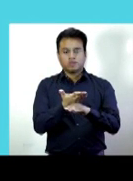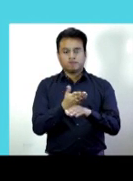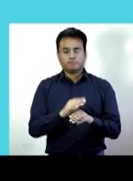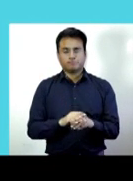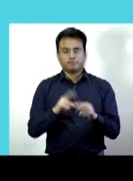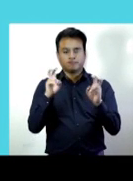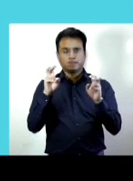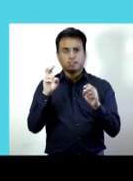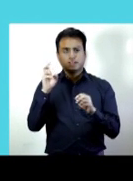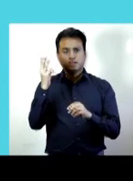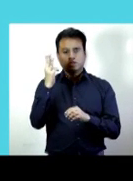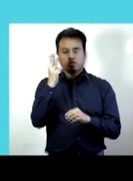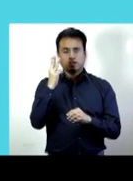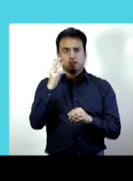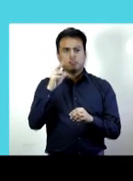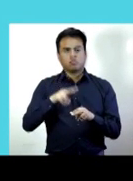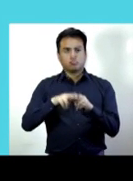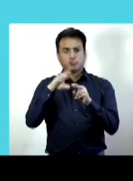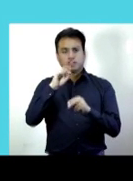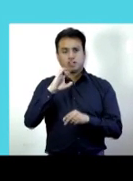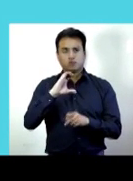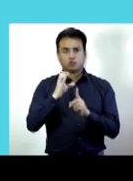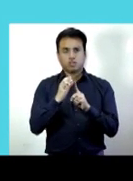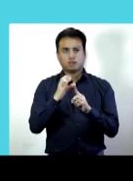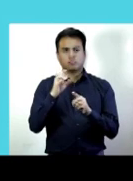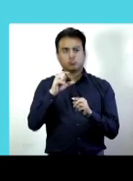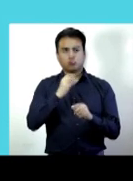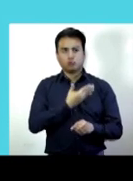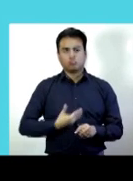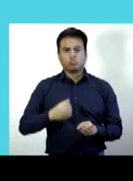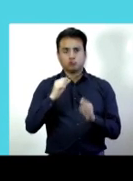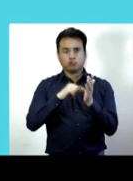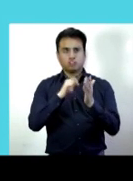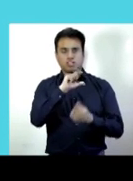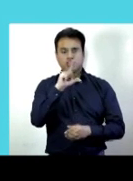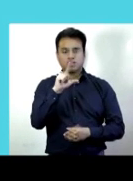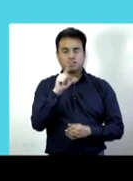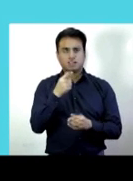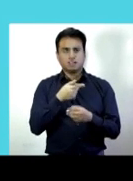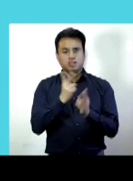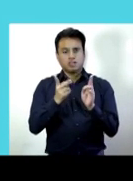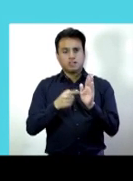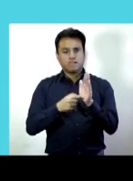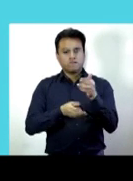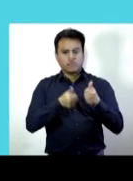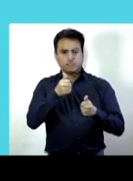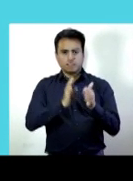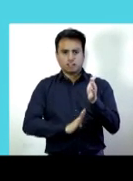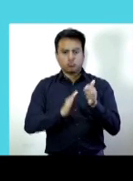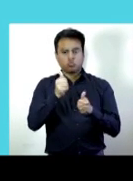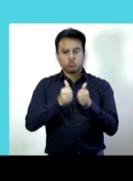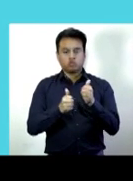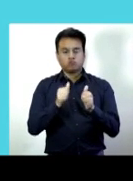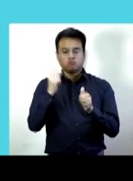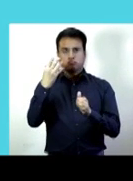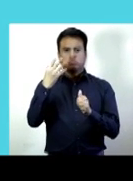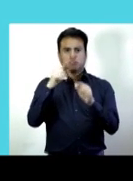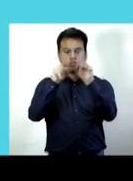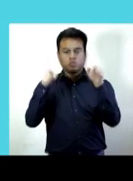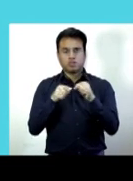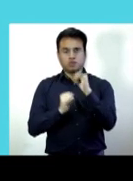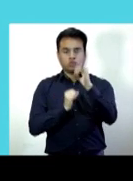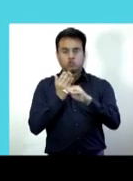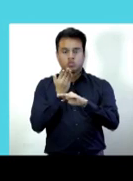Blanca Yáñez dijo que la idea es que los líderes sepan cómo trabajar en un gran equipo, elaborar y rendir